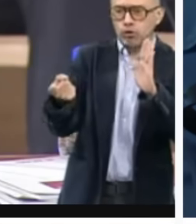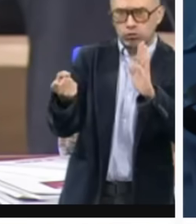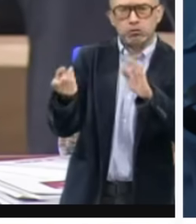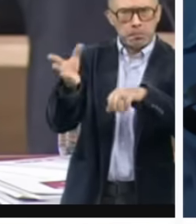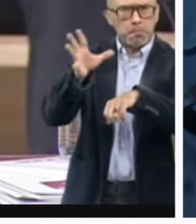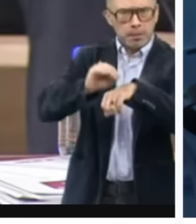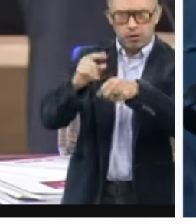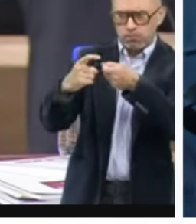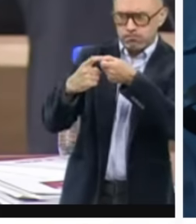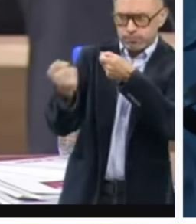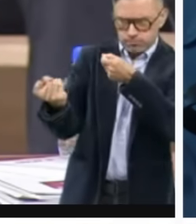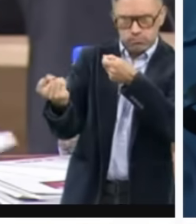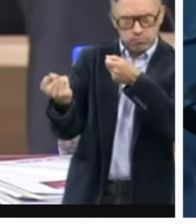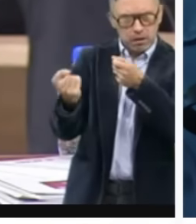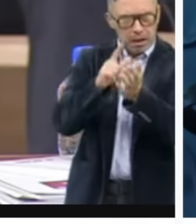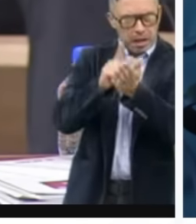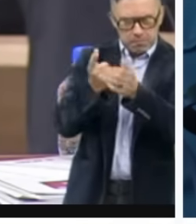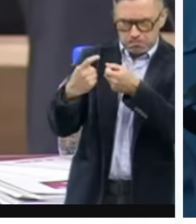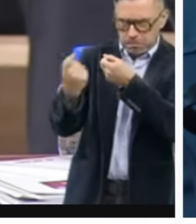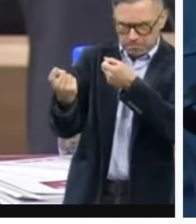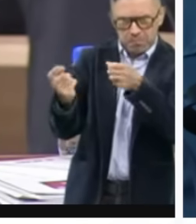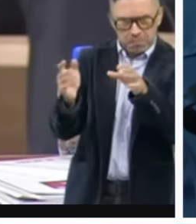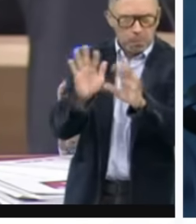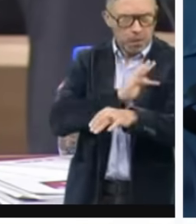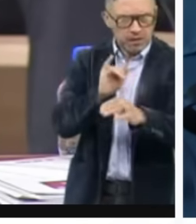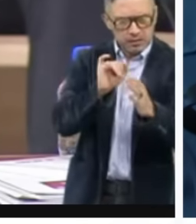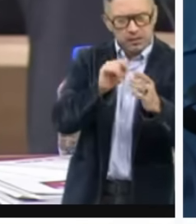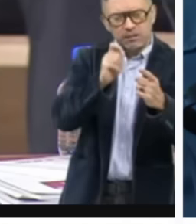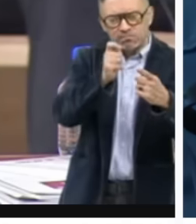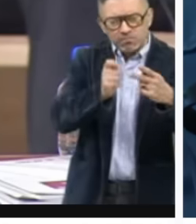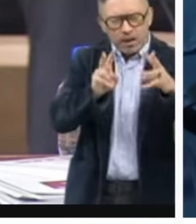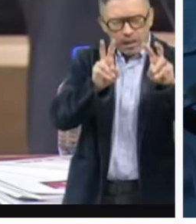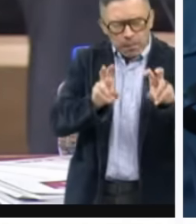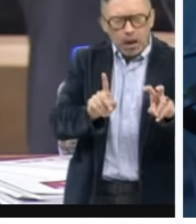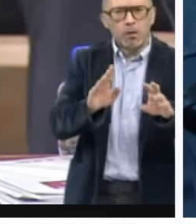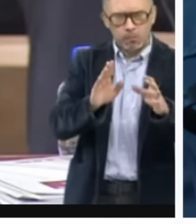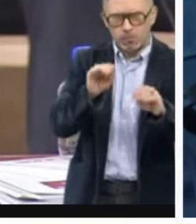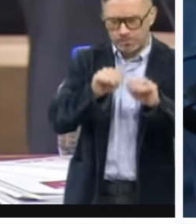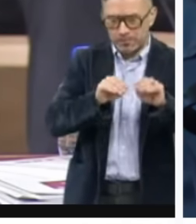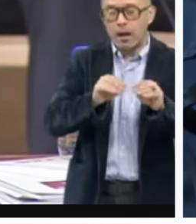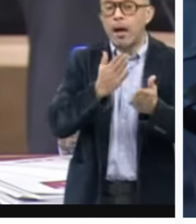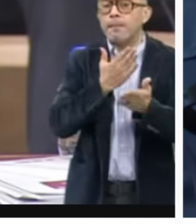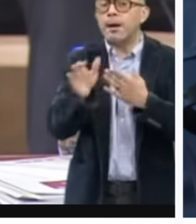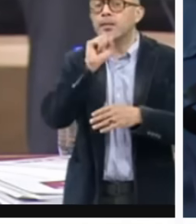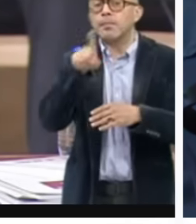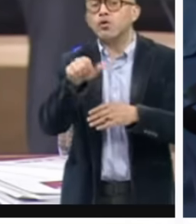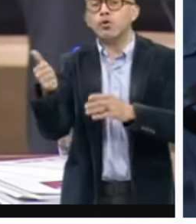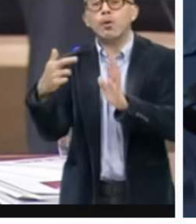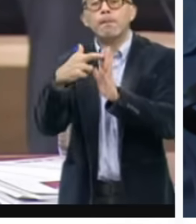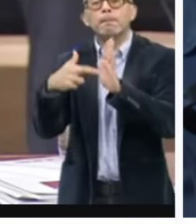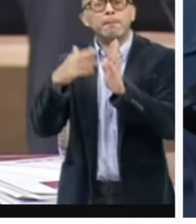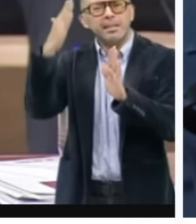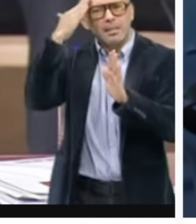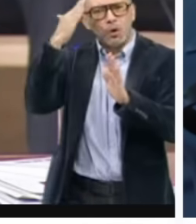cada uno de los supuestos que se nos presenten. Pero también estamos partiendo de la base del principio de petición, en donde